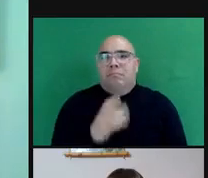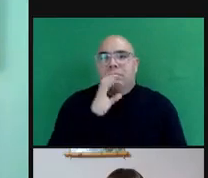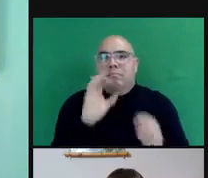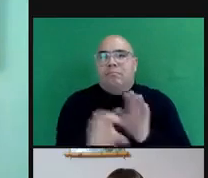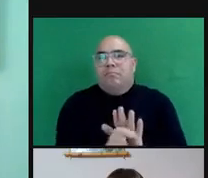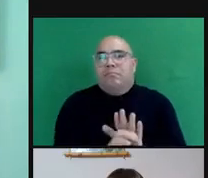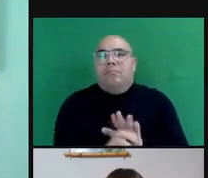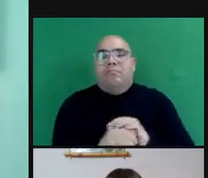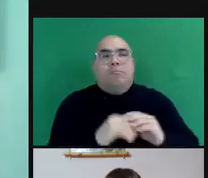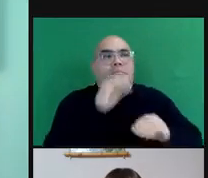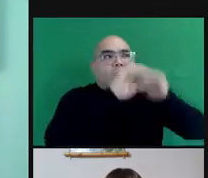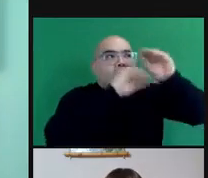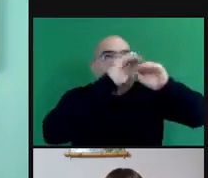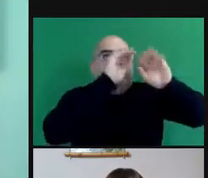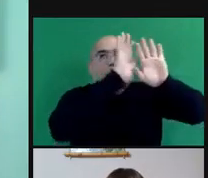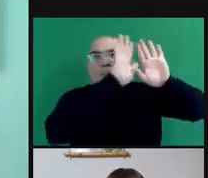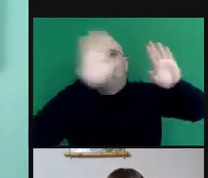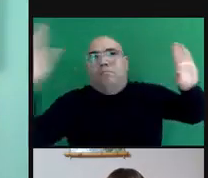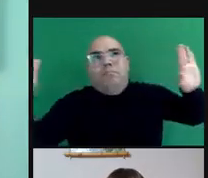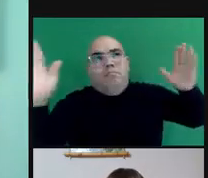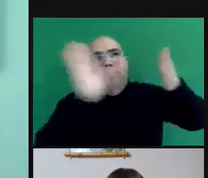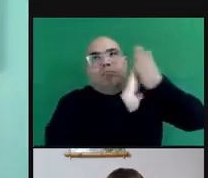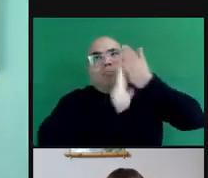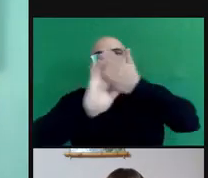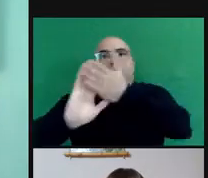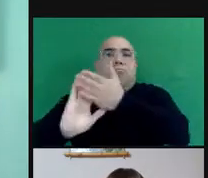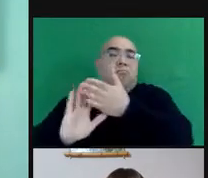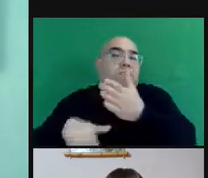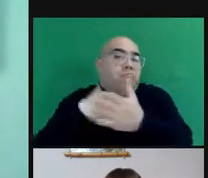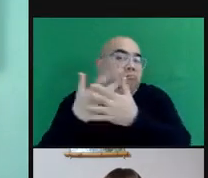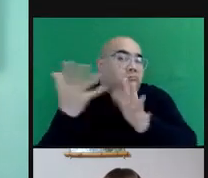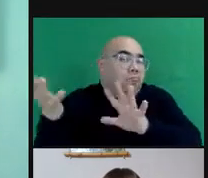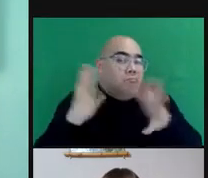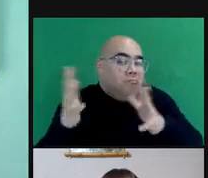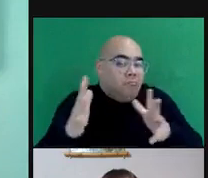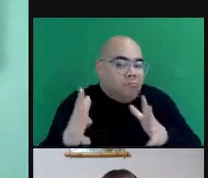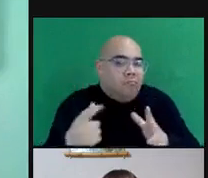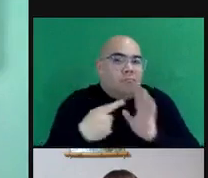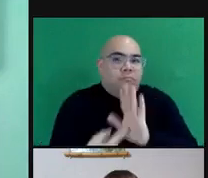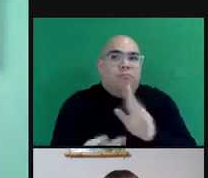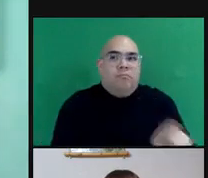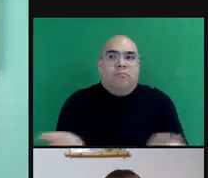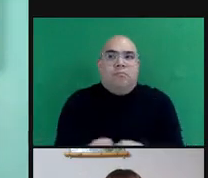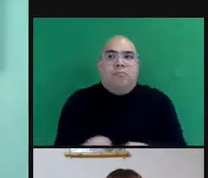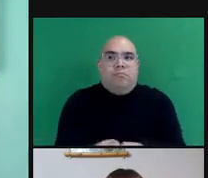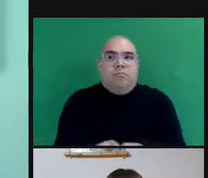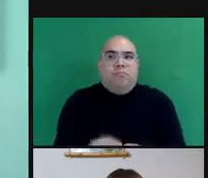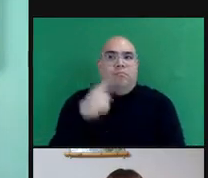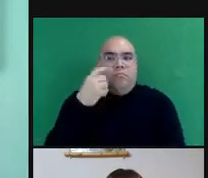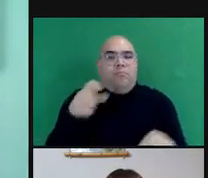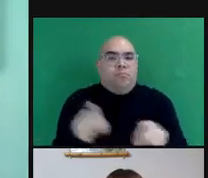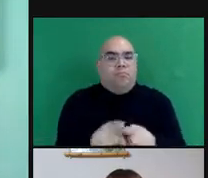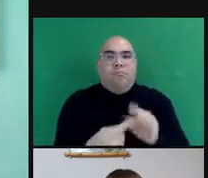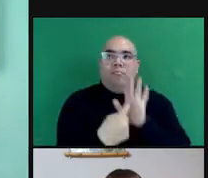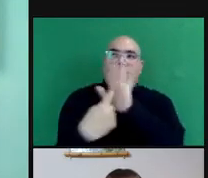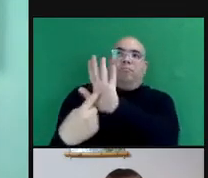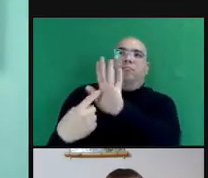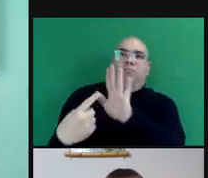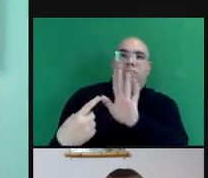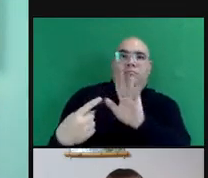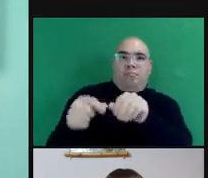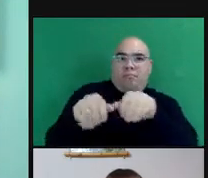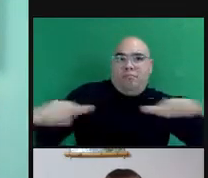cubrir toda esa superficie, o por lo menos hasta las alturas que estén más próximas al público,